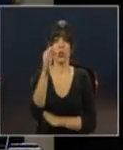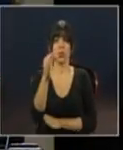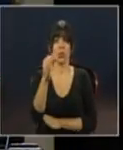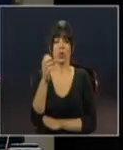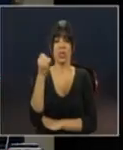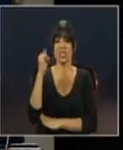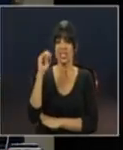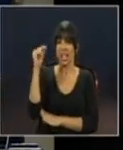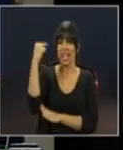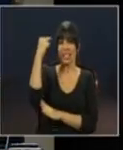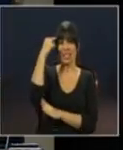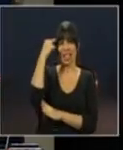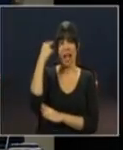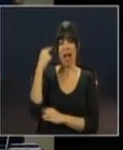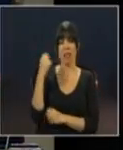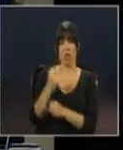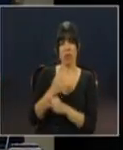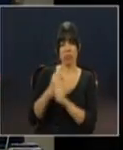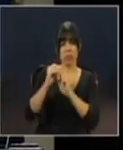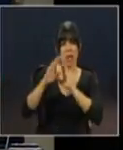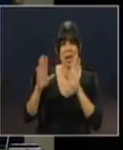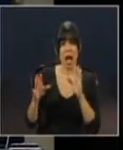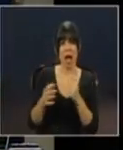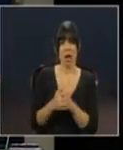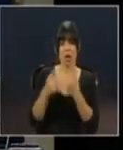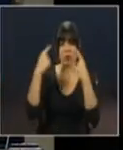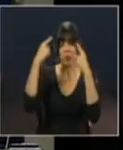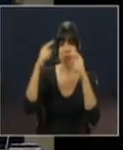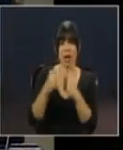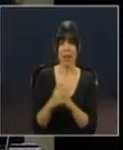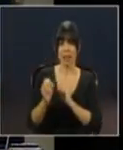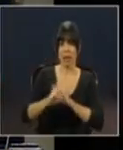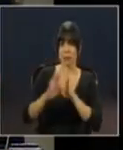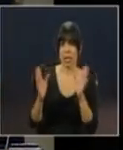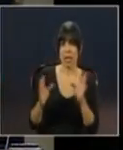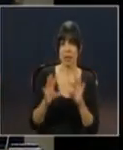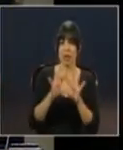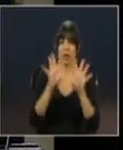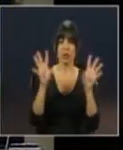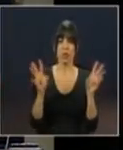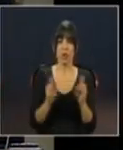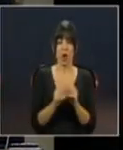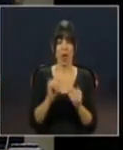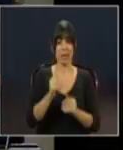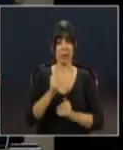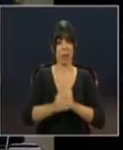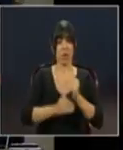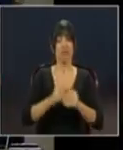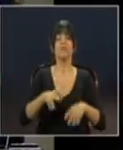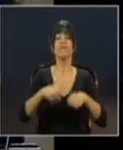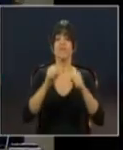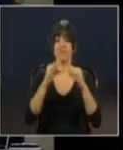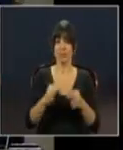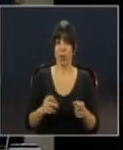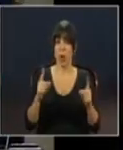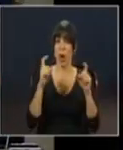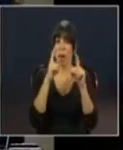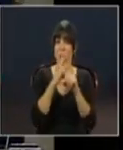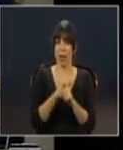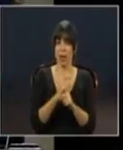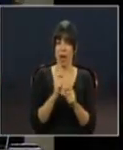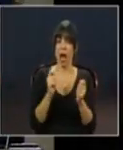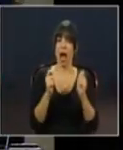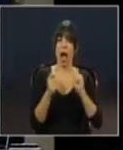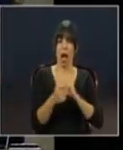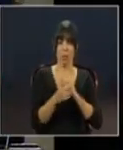es eficaz, si es transparente. El proceso va a demandar decisiones complejas, reformas